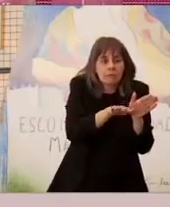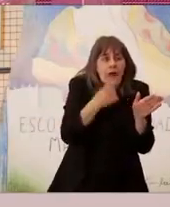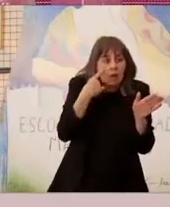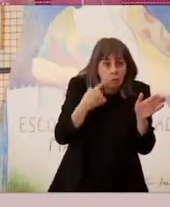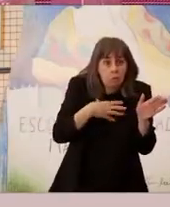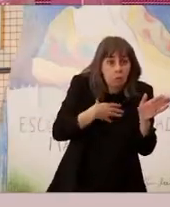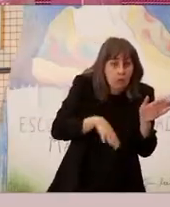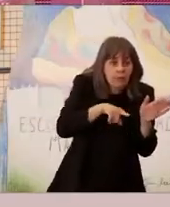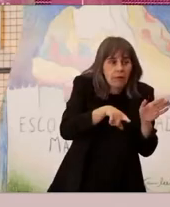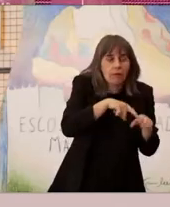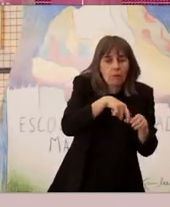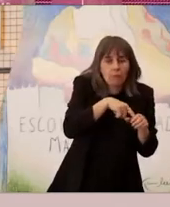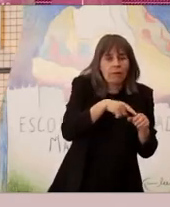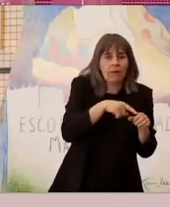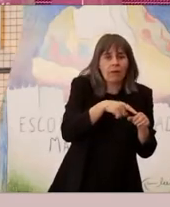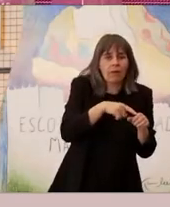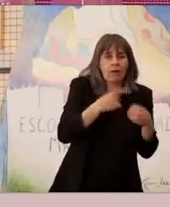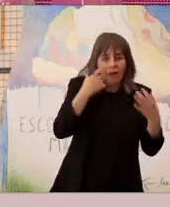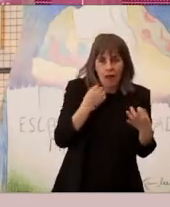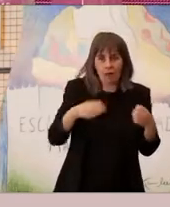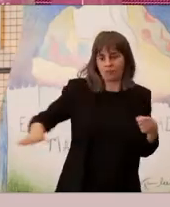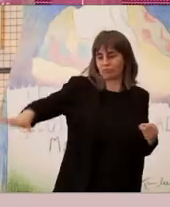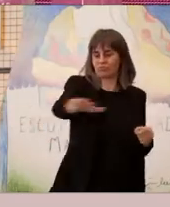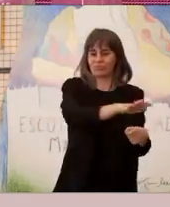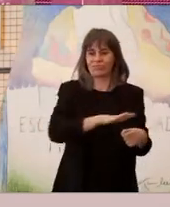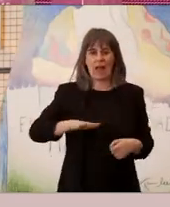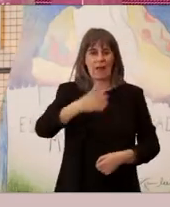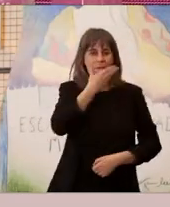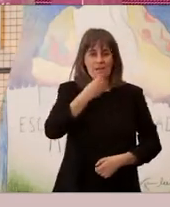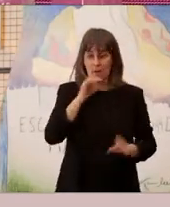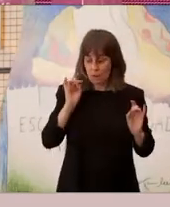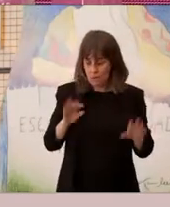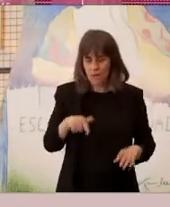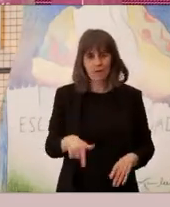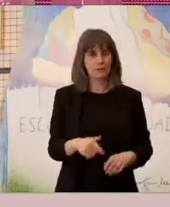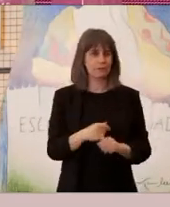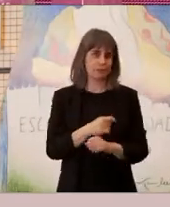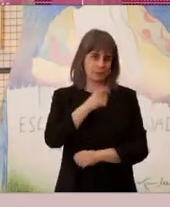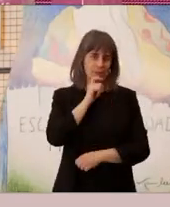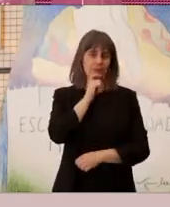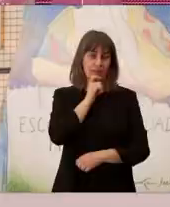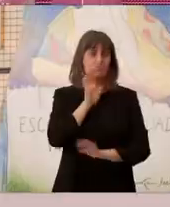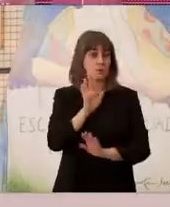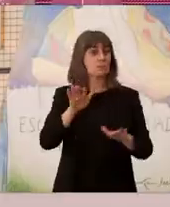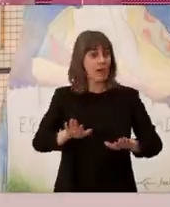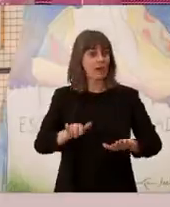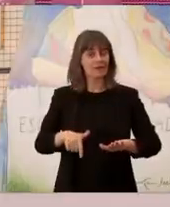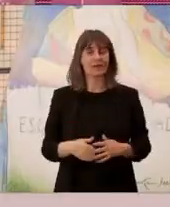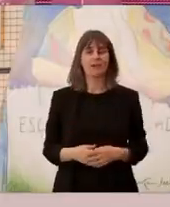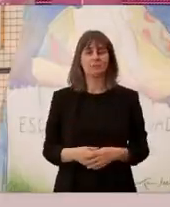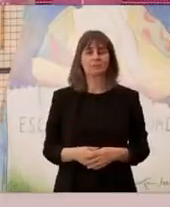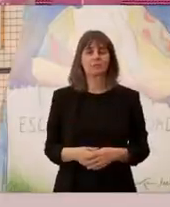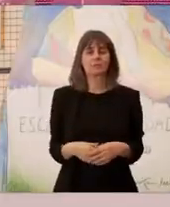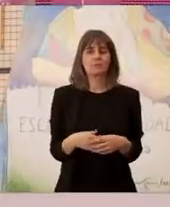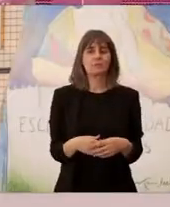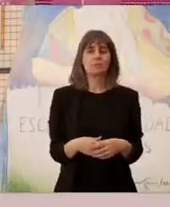siempre es difícil encontrar digamos estos sitios maravillosos y en cambio pues aquí estamos y esto